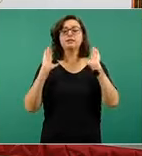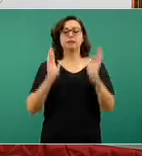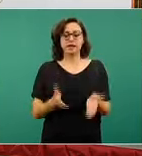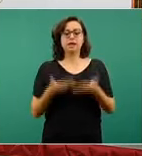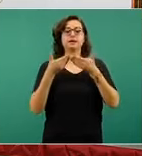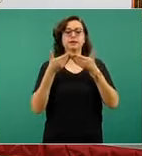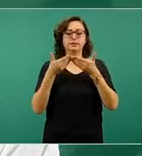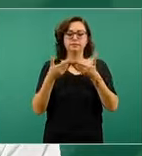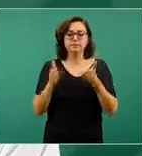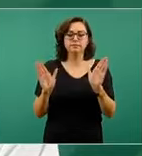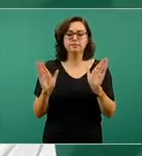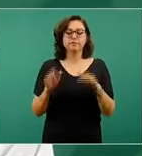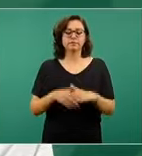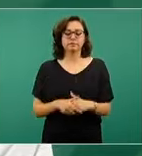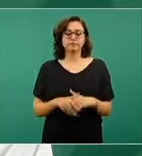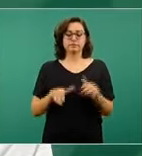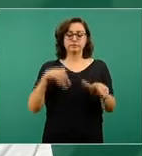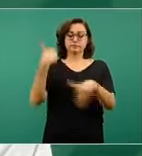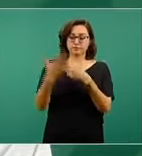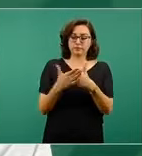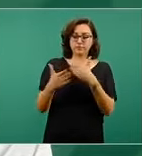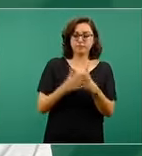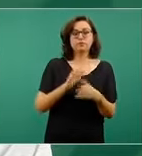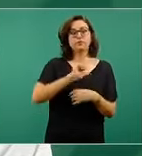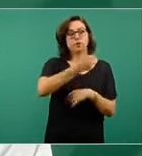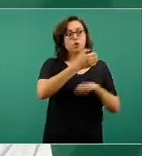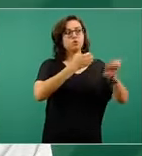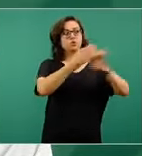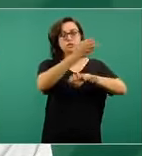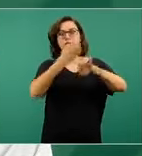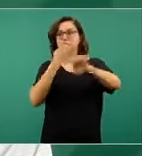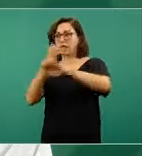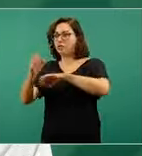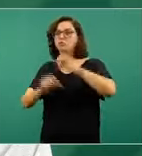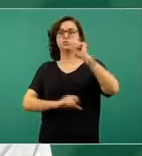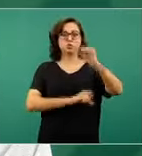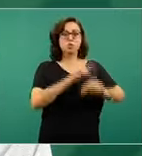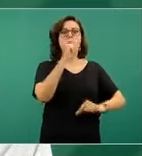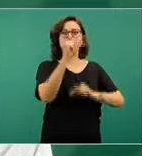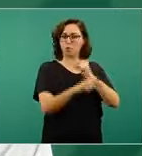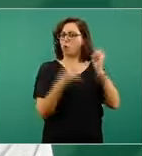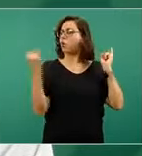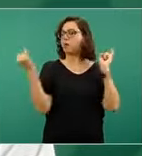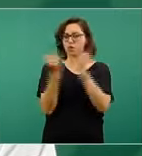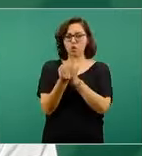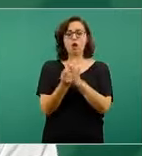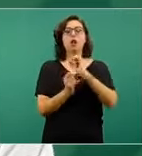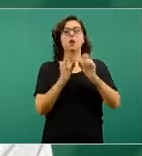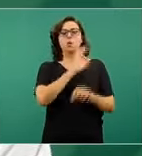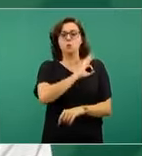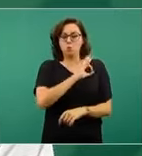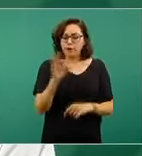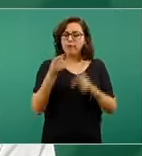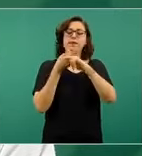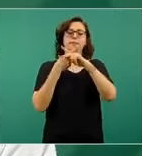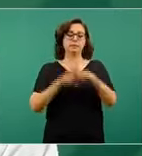estaremos identificando muy próximamente otras entidades federativas que son susceptibles a esta